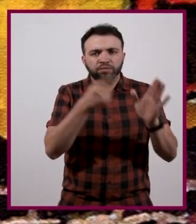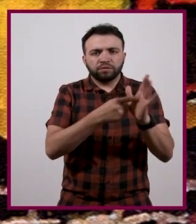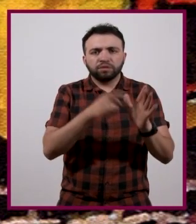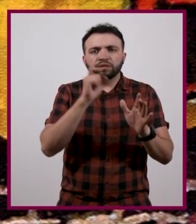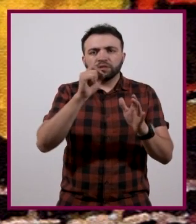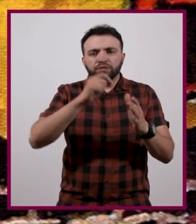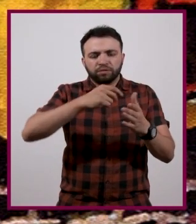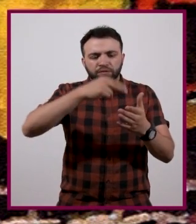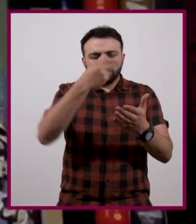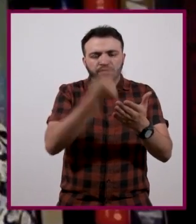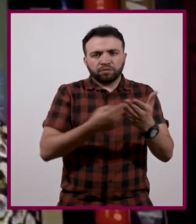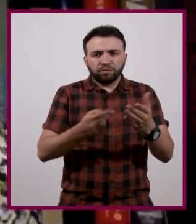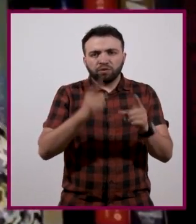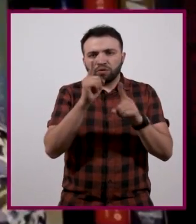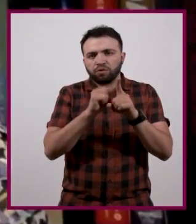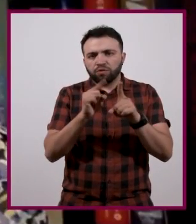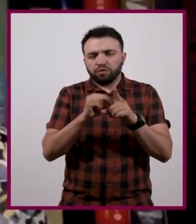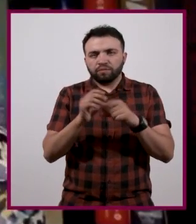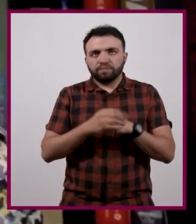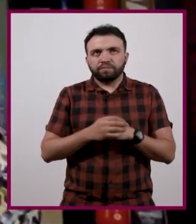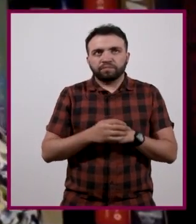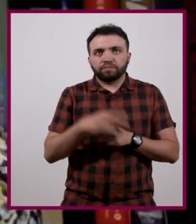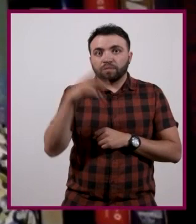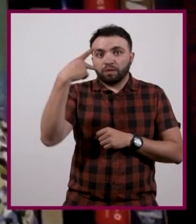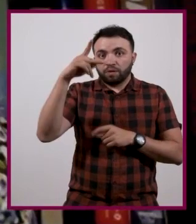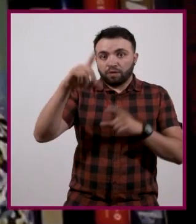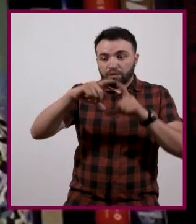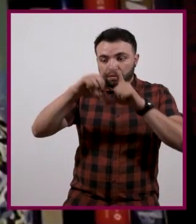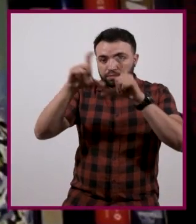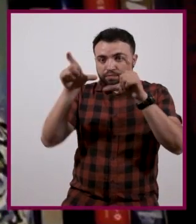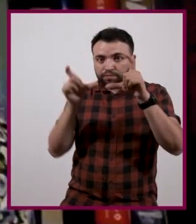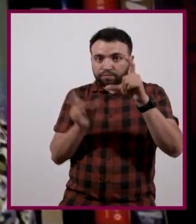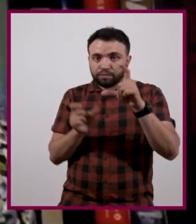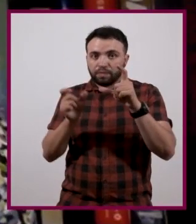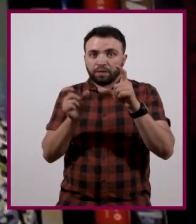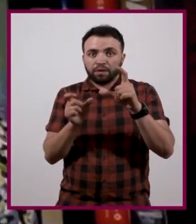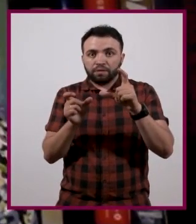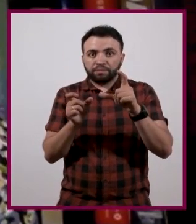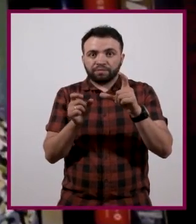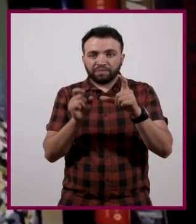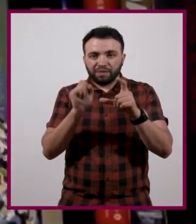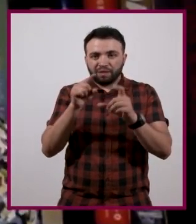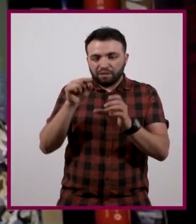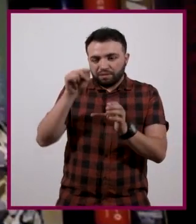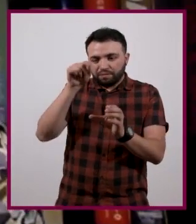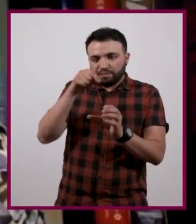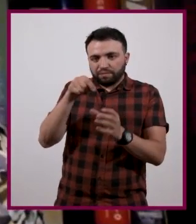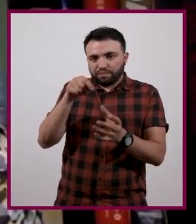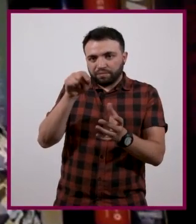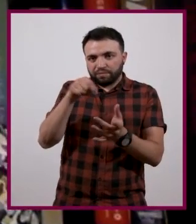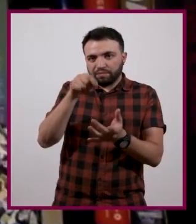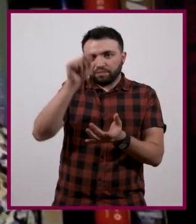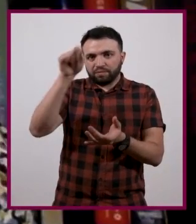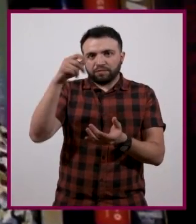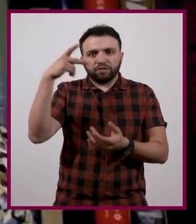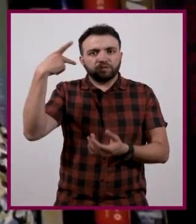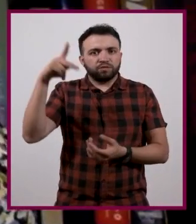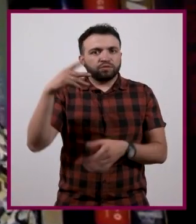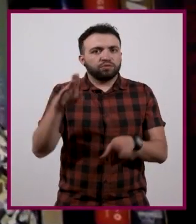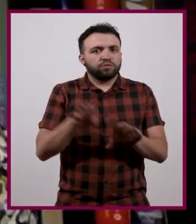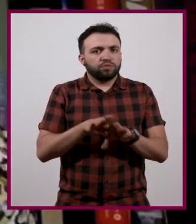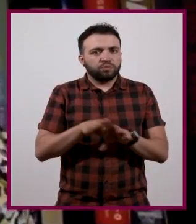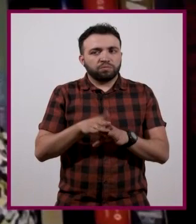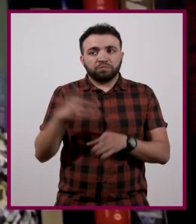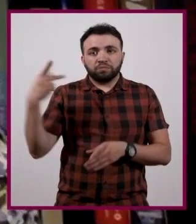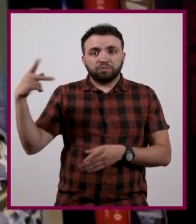utiliza? La paleta de María Izquierdo es una paleta maravillosa. Yo creo que era